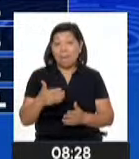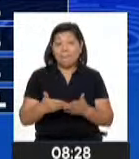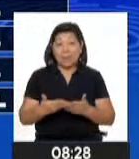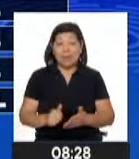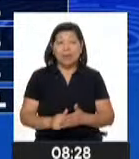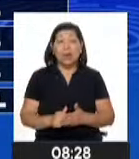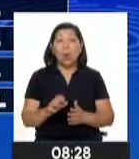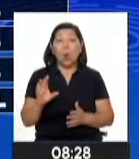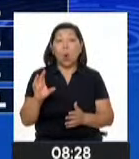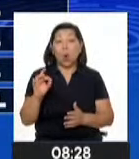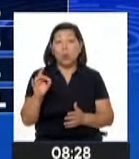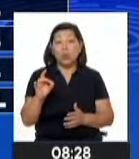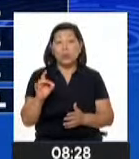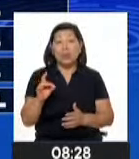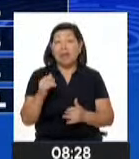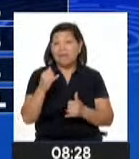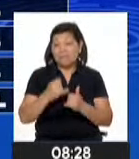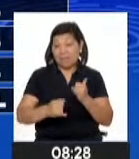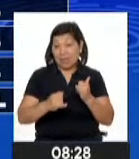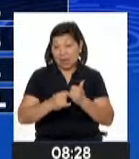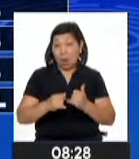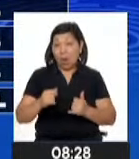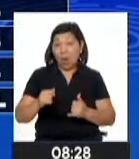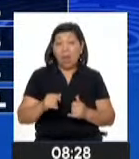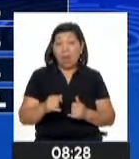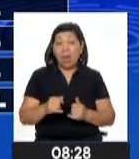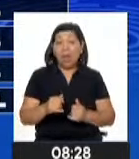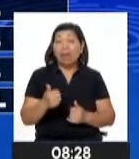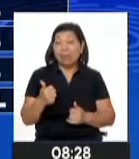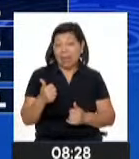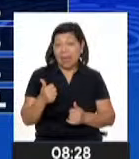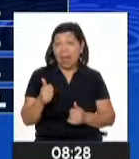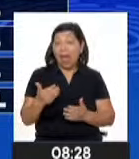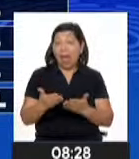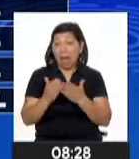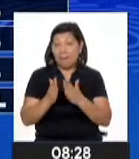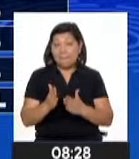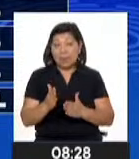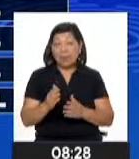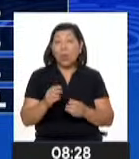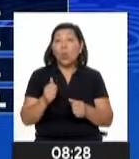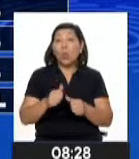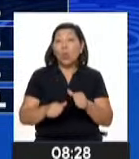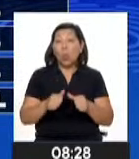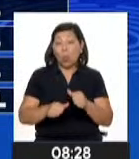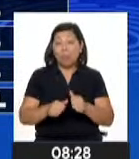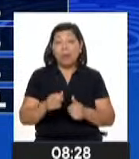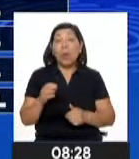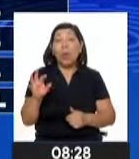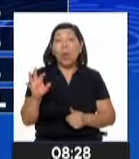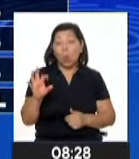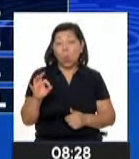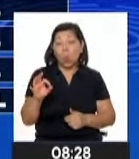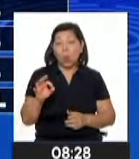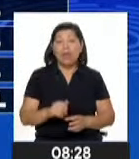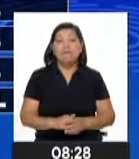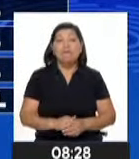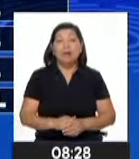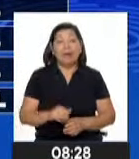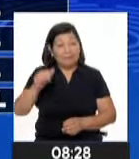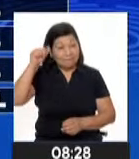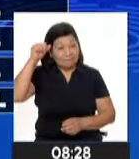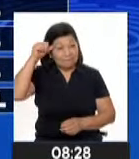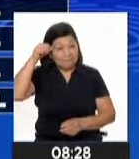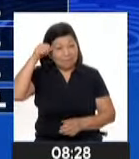dígito 8 y finalmente el 10 de abril, los que culminan, aquellos RUC que culminan con el número 9.